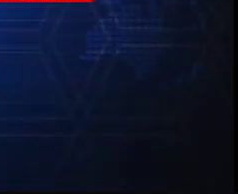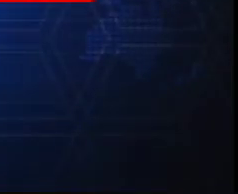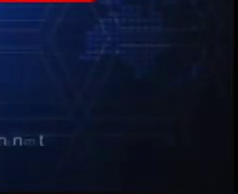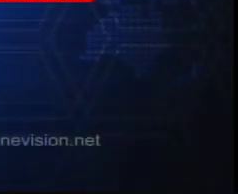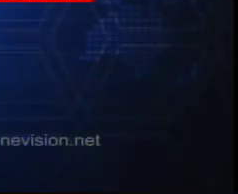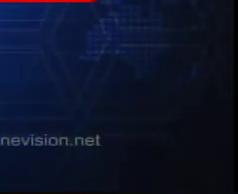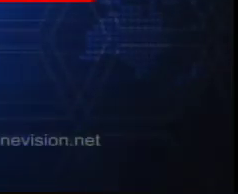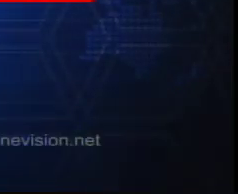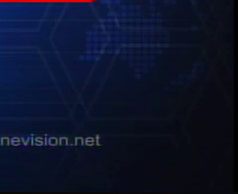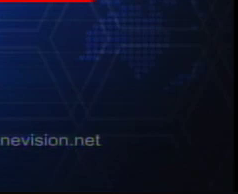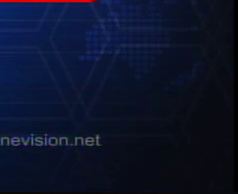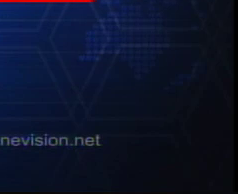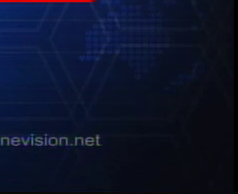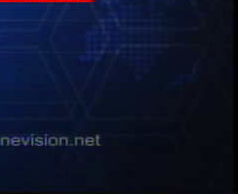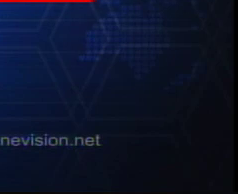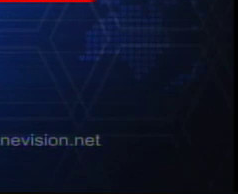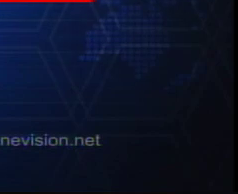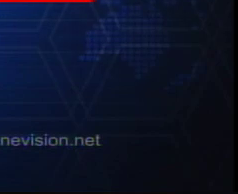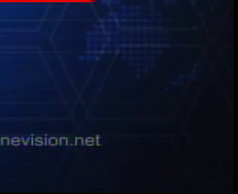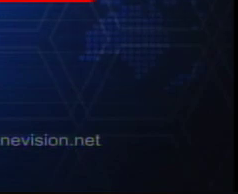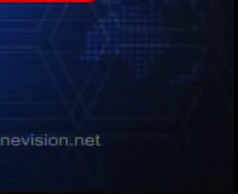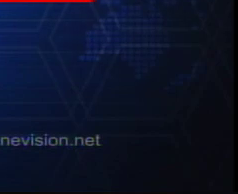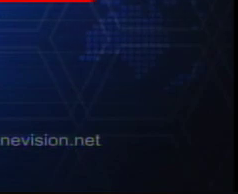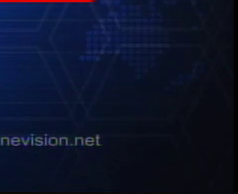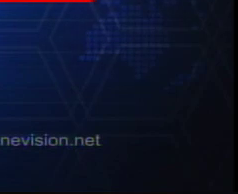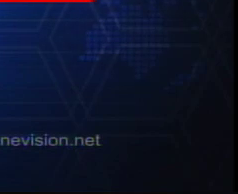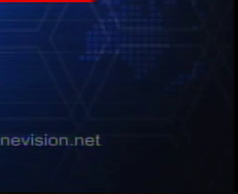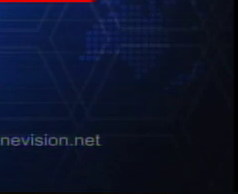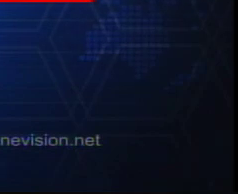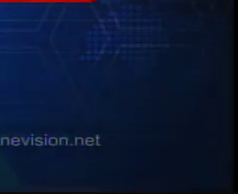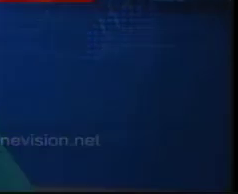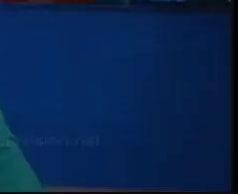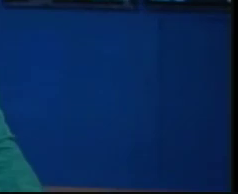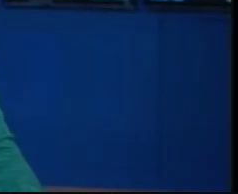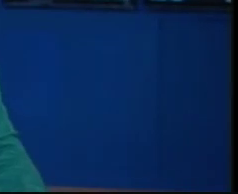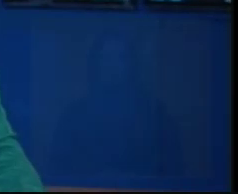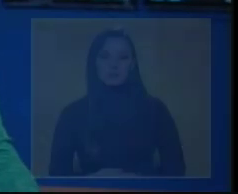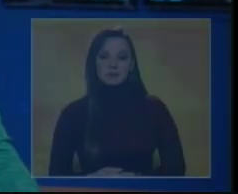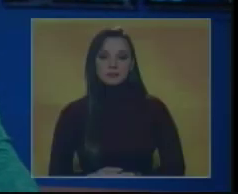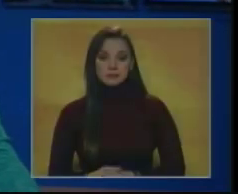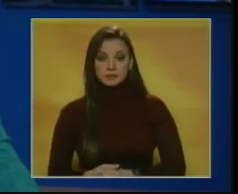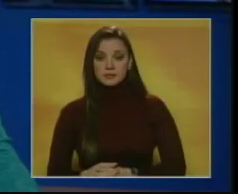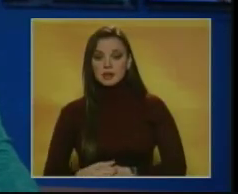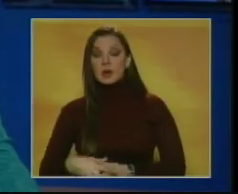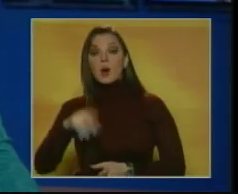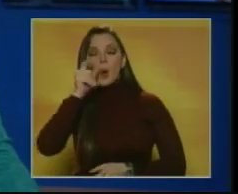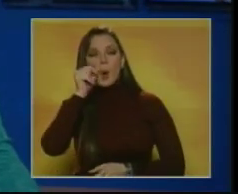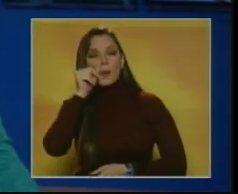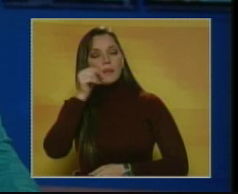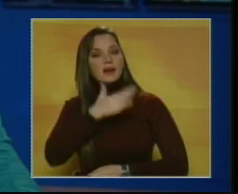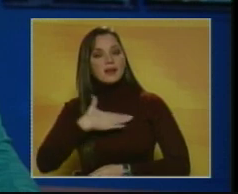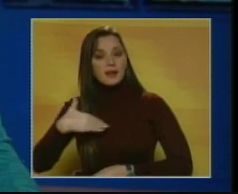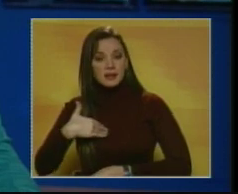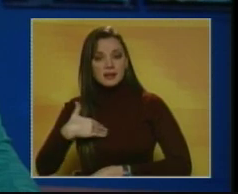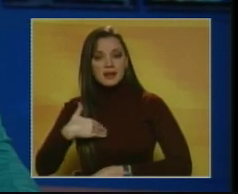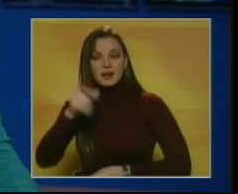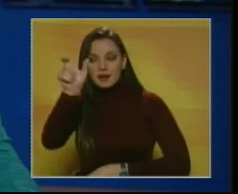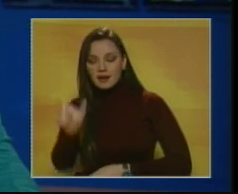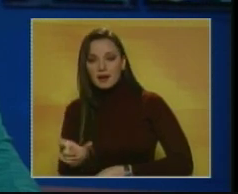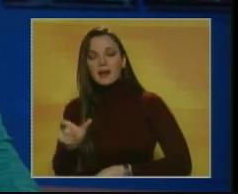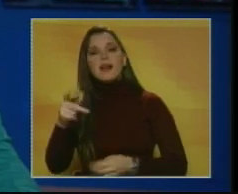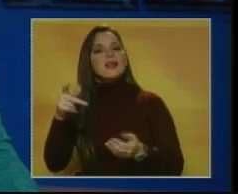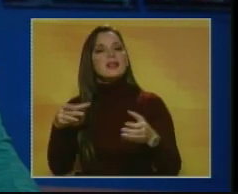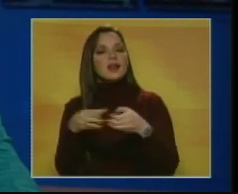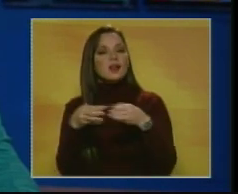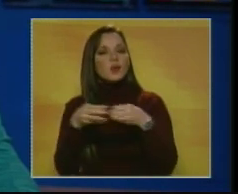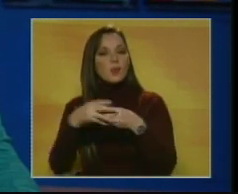Noticiero Venevisión. Información justa y balanceada. Gilberto Pinto, candidato listo del Partido Socialista